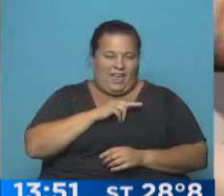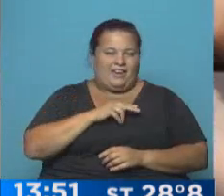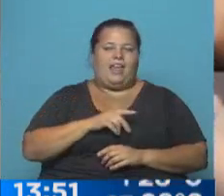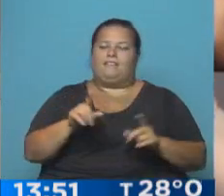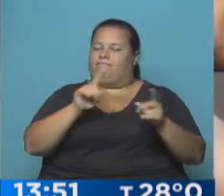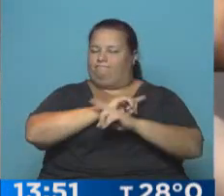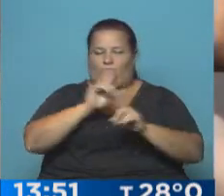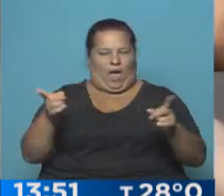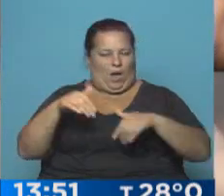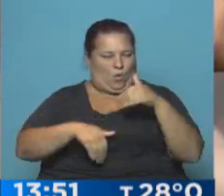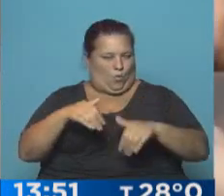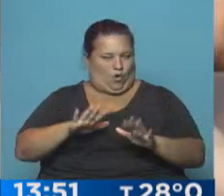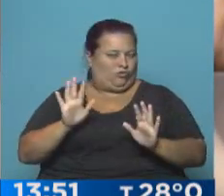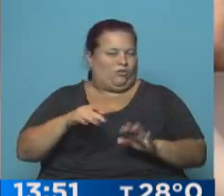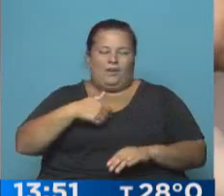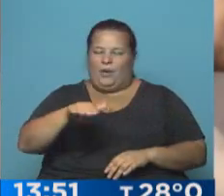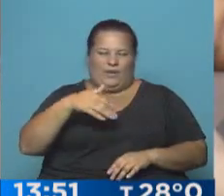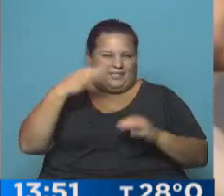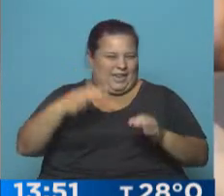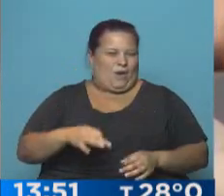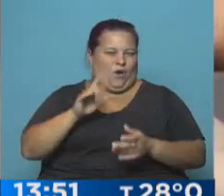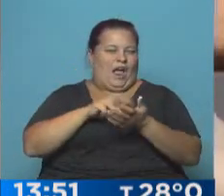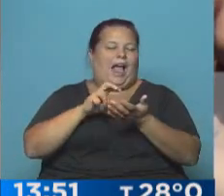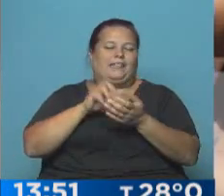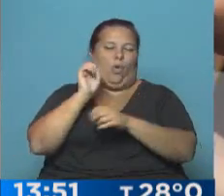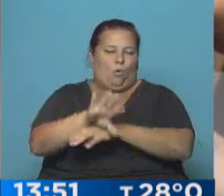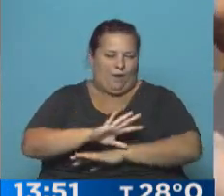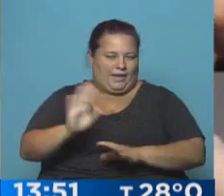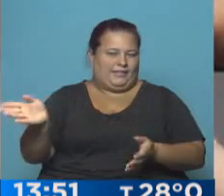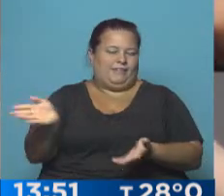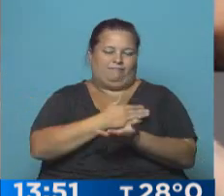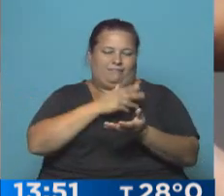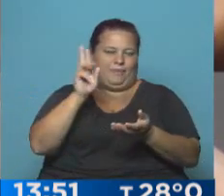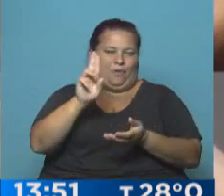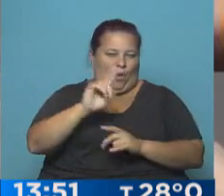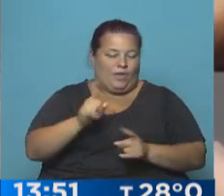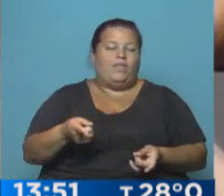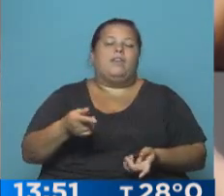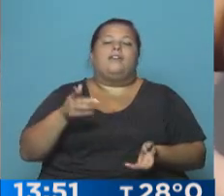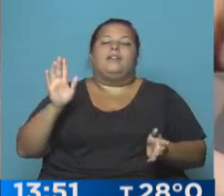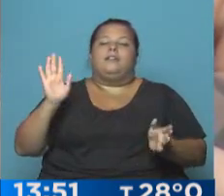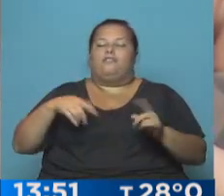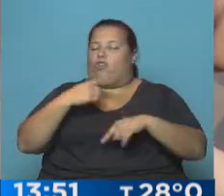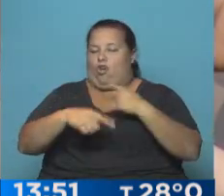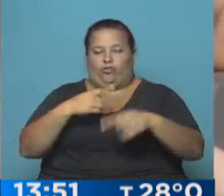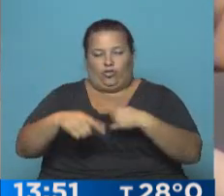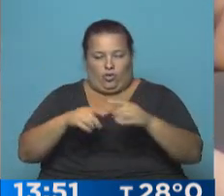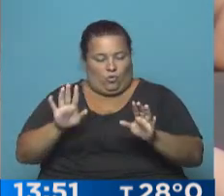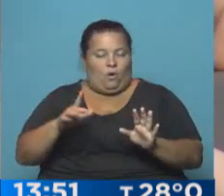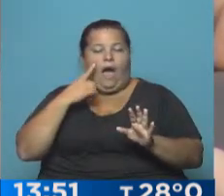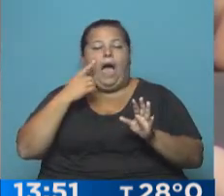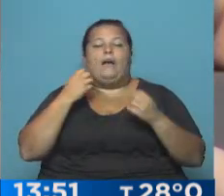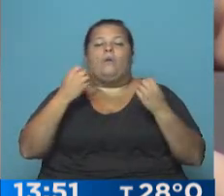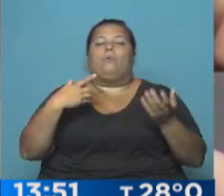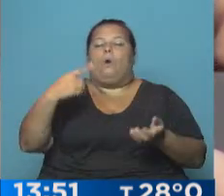no va a haber elecciones. En cualquier momento llega la carta documento, vuela la cautelar y todo siga y veremos